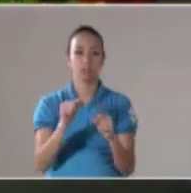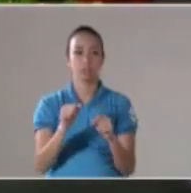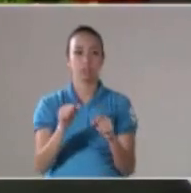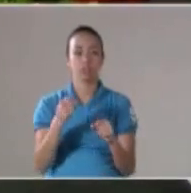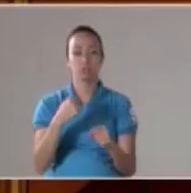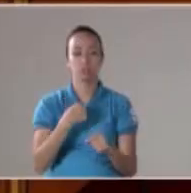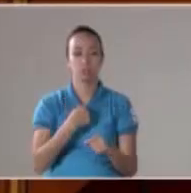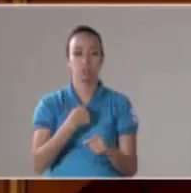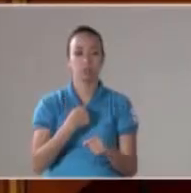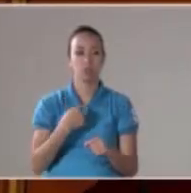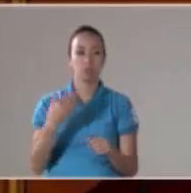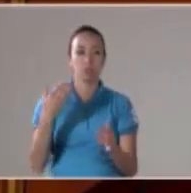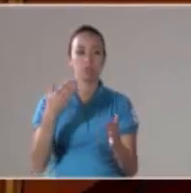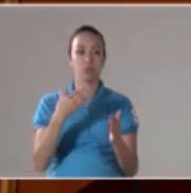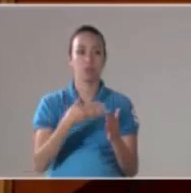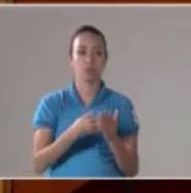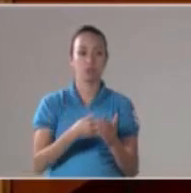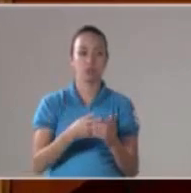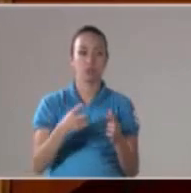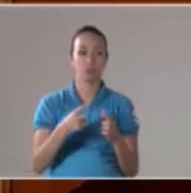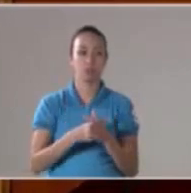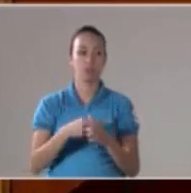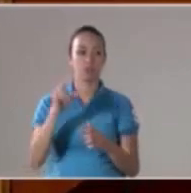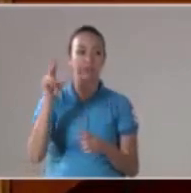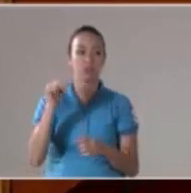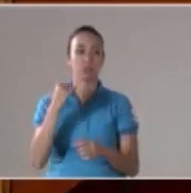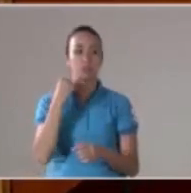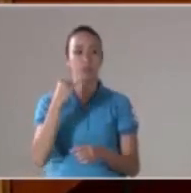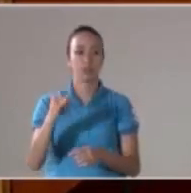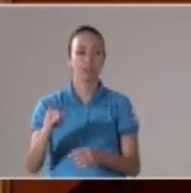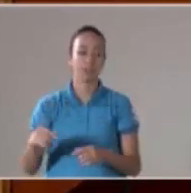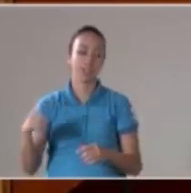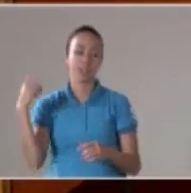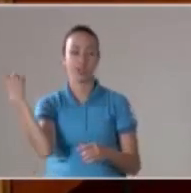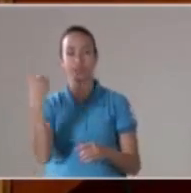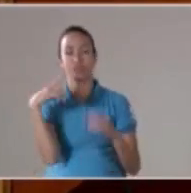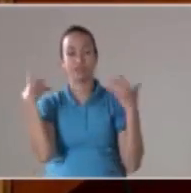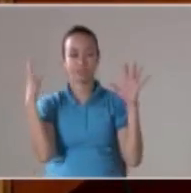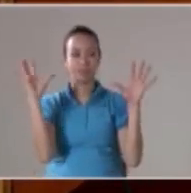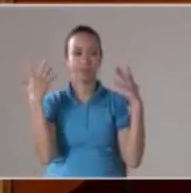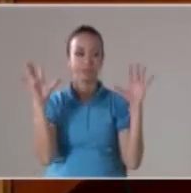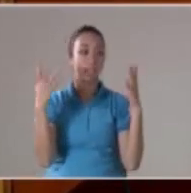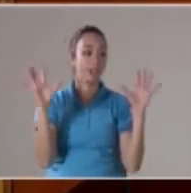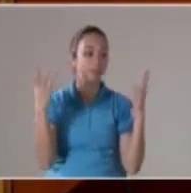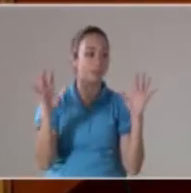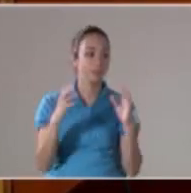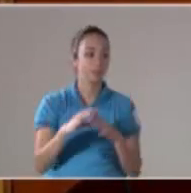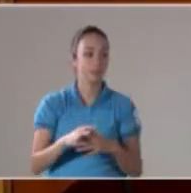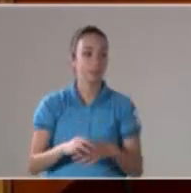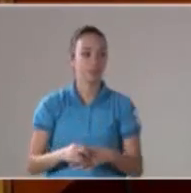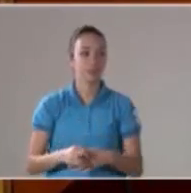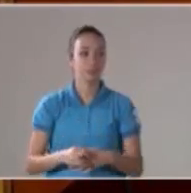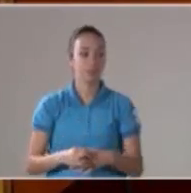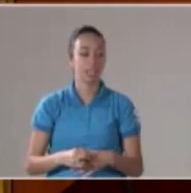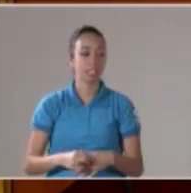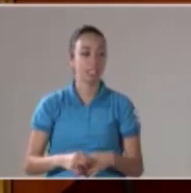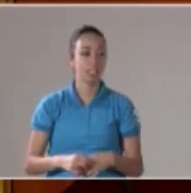gentiles dieron un sonoro aplauso ahí, aleluya, y lo recibieron con